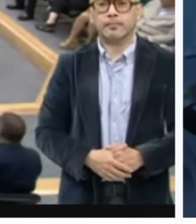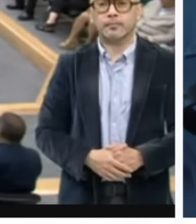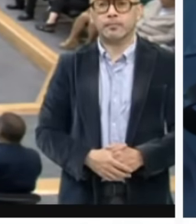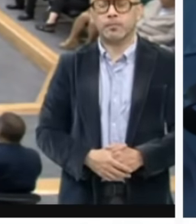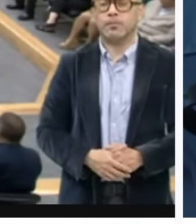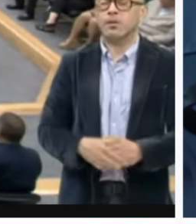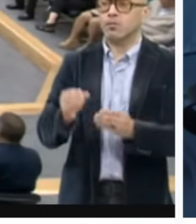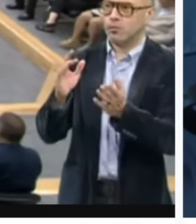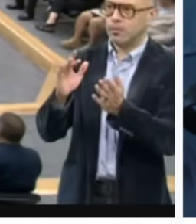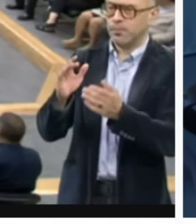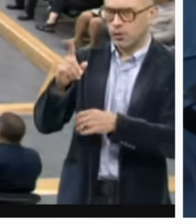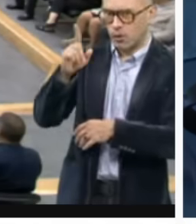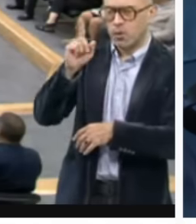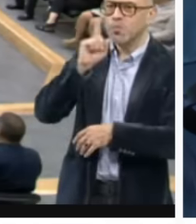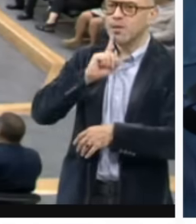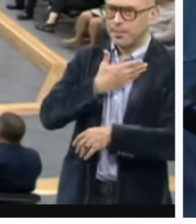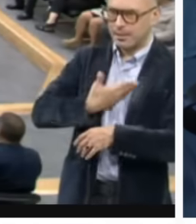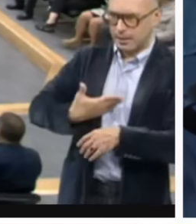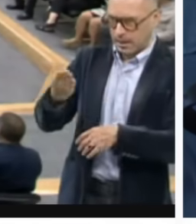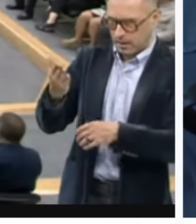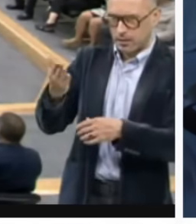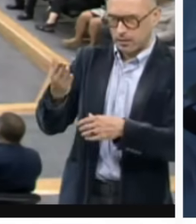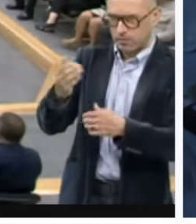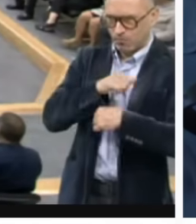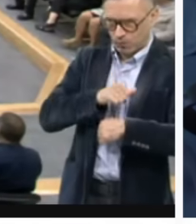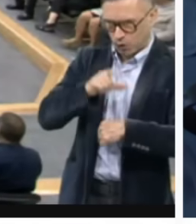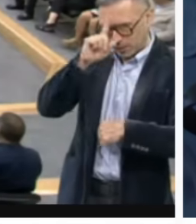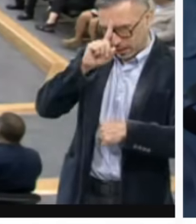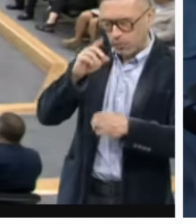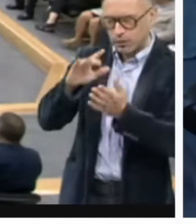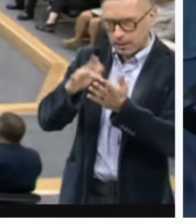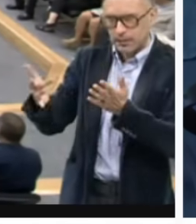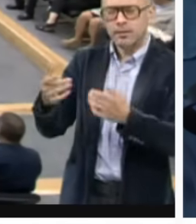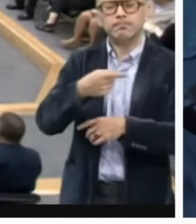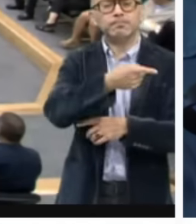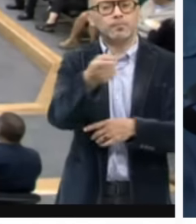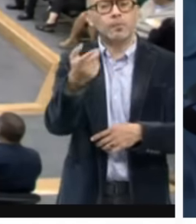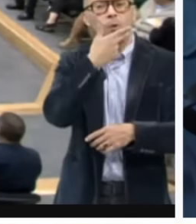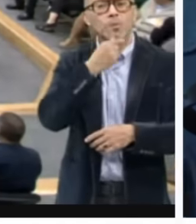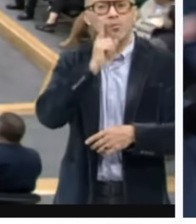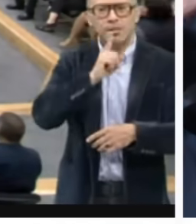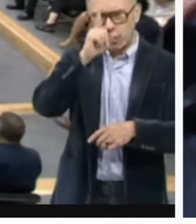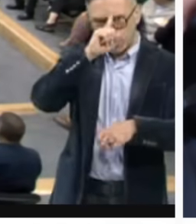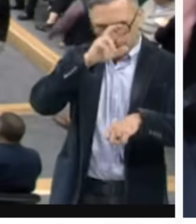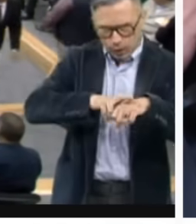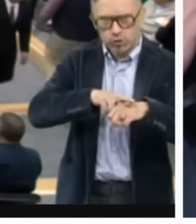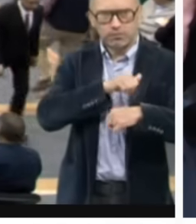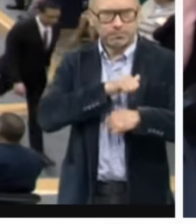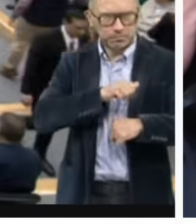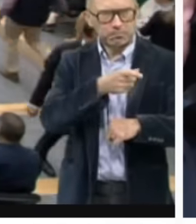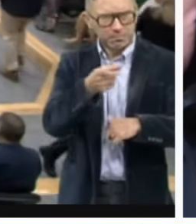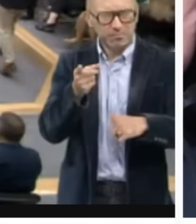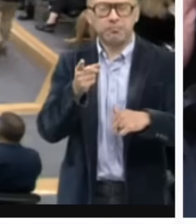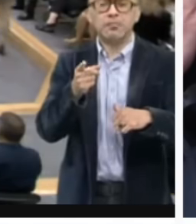Muchas gracias, consejera presidenta. Consejeras, consejeros, representantes de los partidos políticos